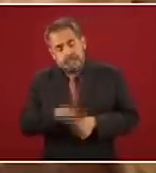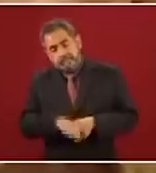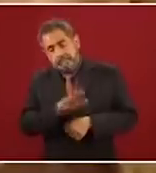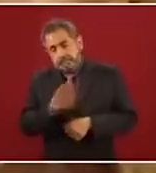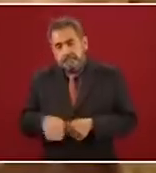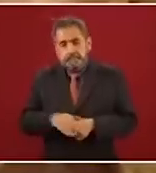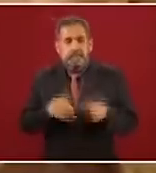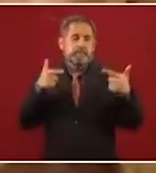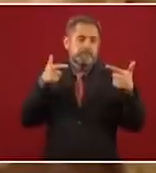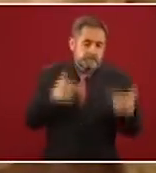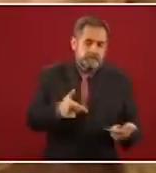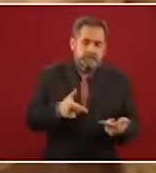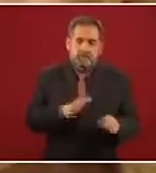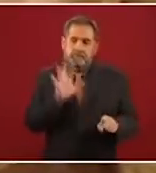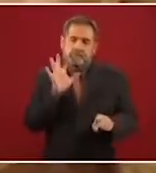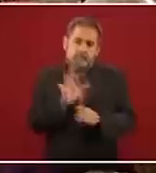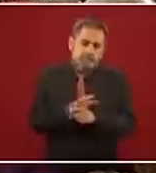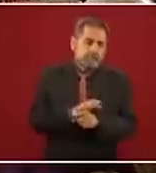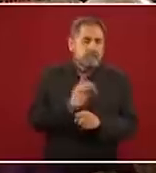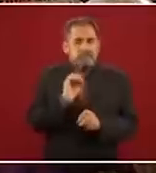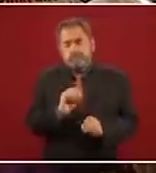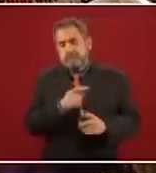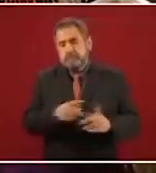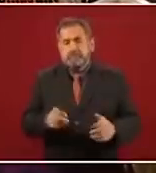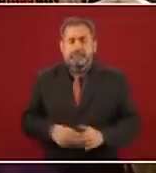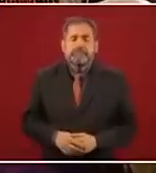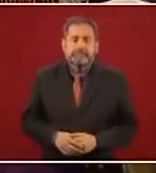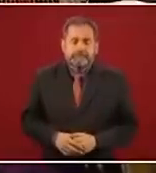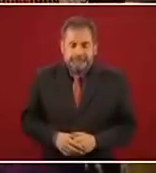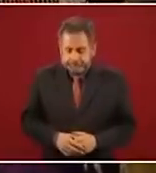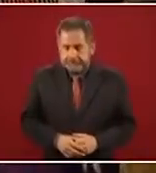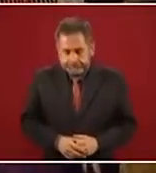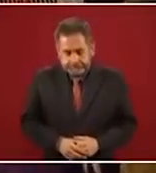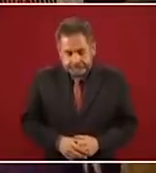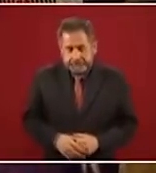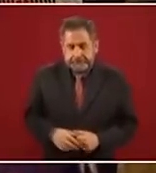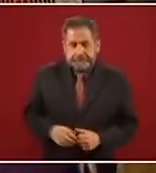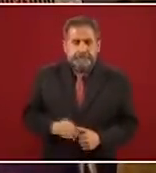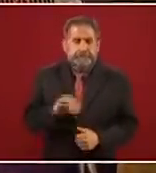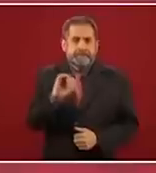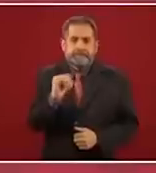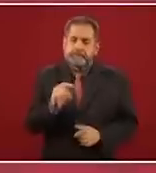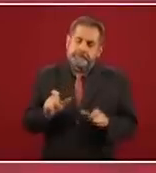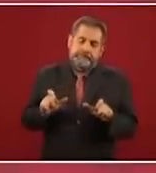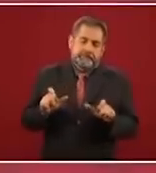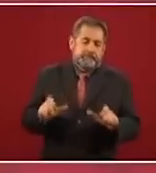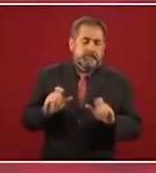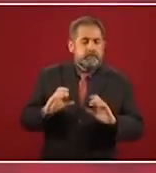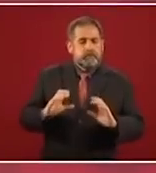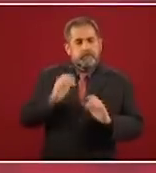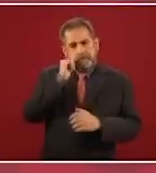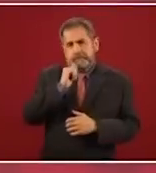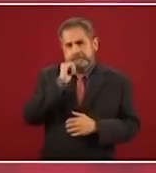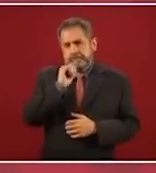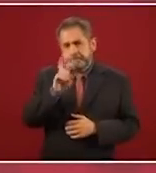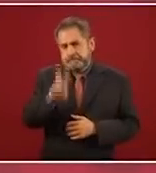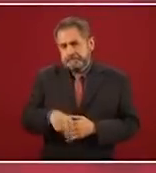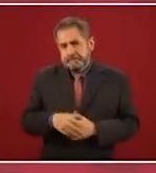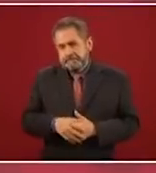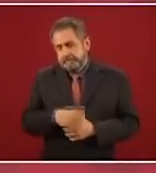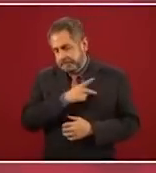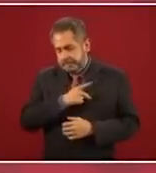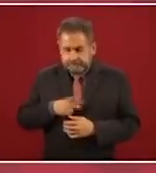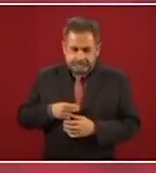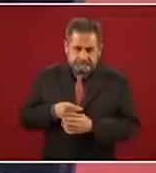en emboscadas, en ataques. Sí, siempre cuidamos que se